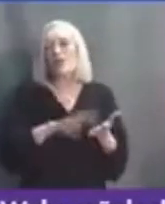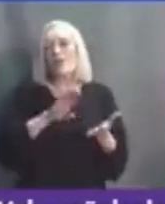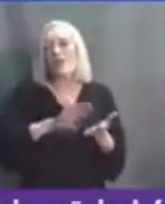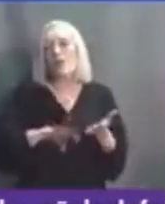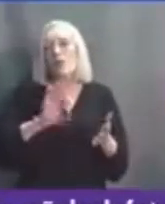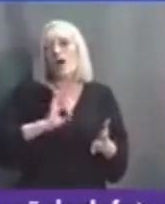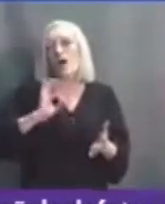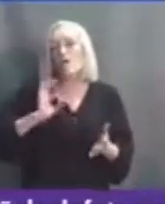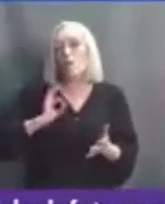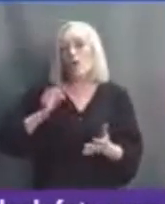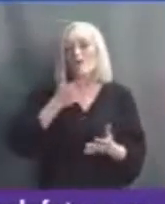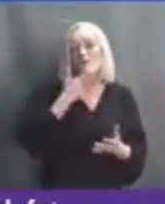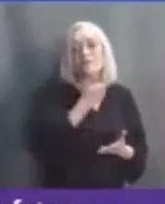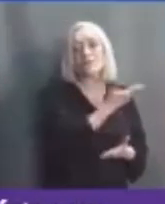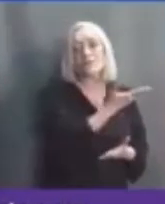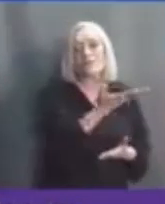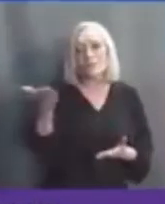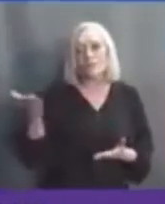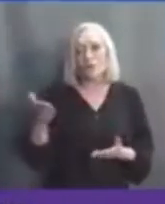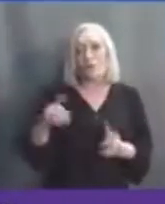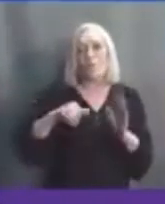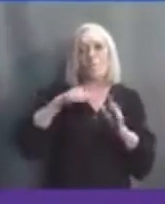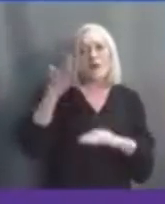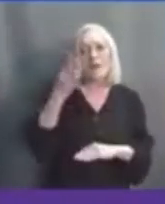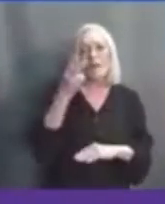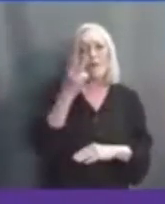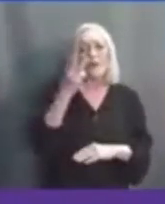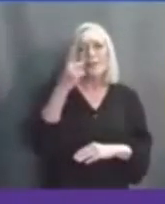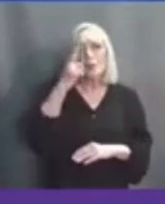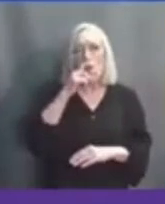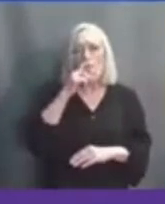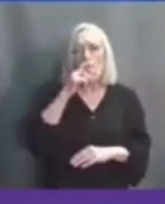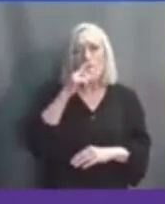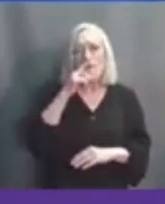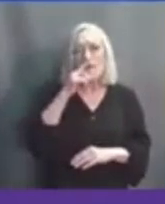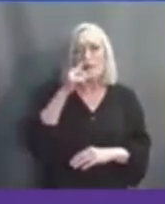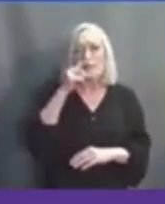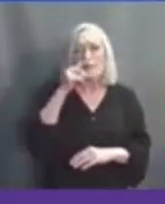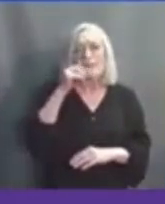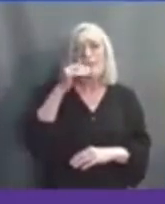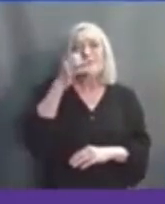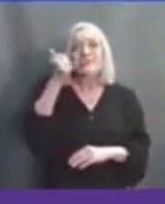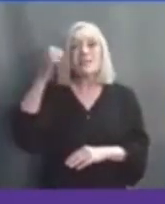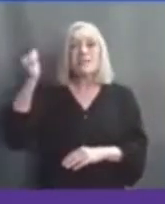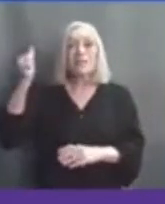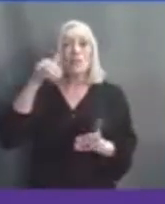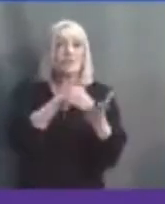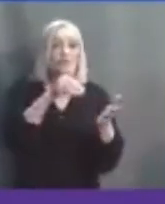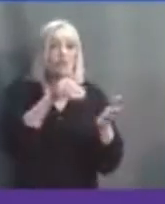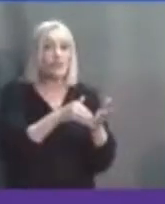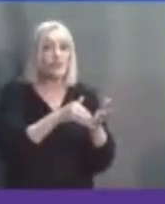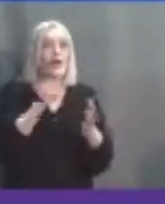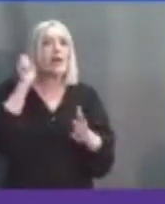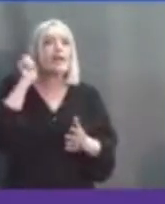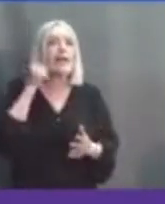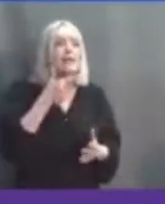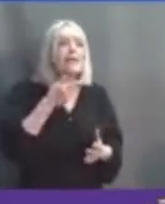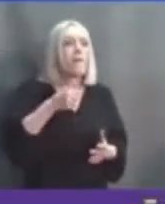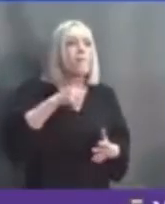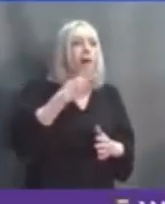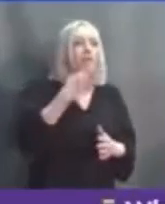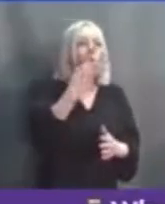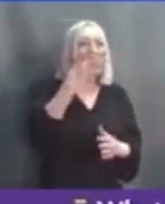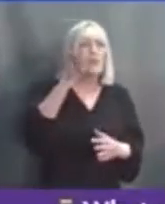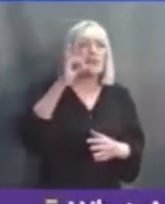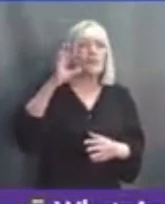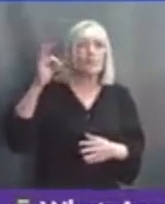servicios públicos de más de 21,600 millones en distrigas más de 4800